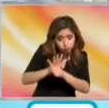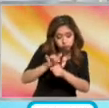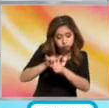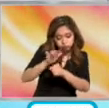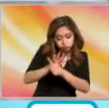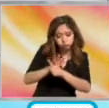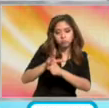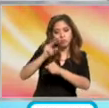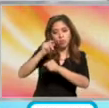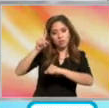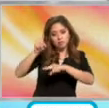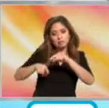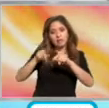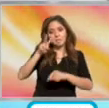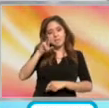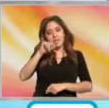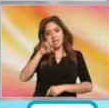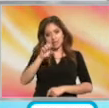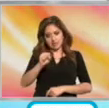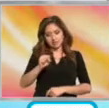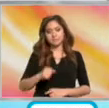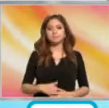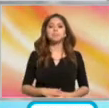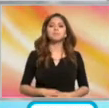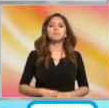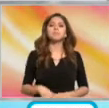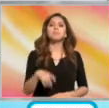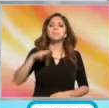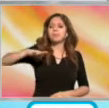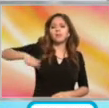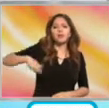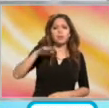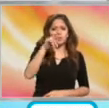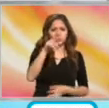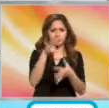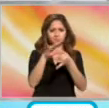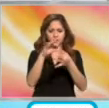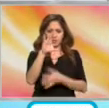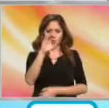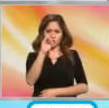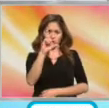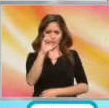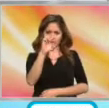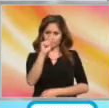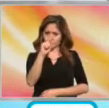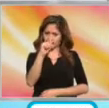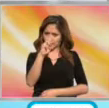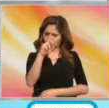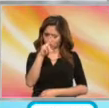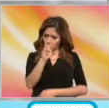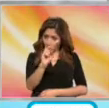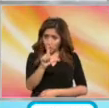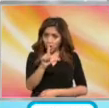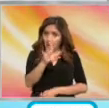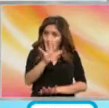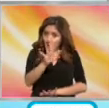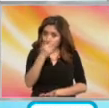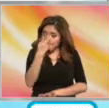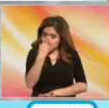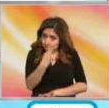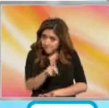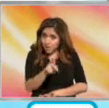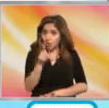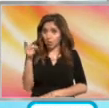la salida de la bilis. Al hablar usted de colesterol, de que esto tiene que ver, entonces la alimentación sí forma parte de eso,